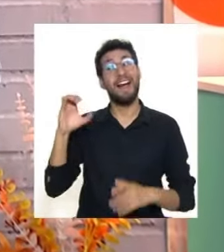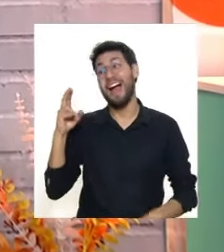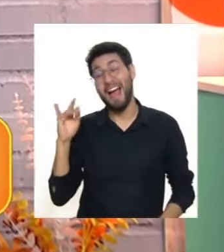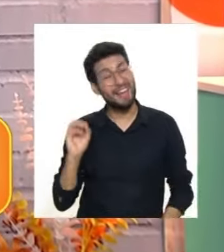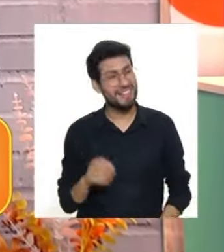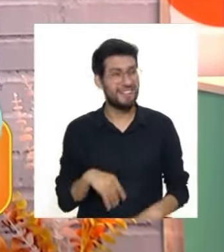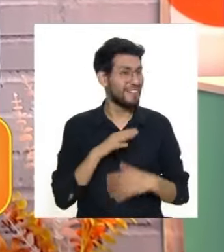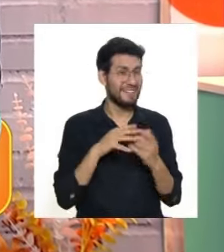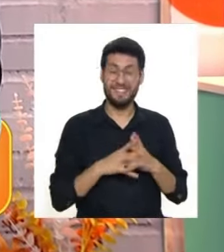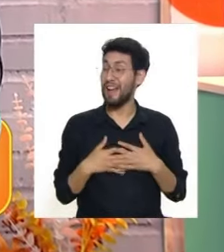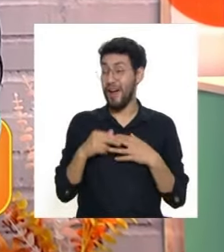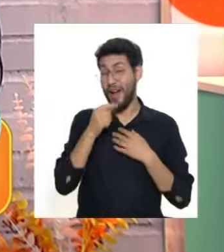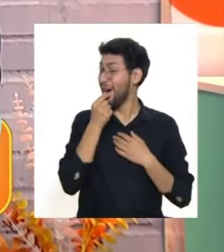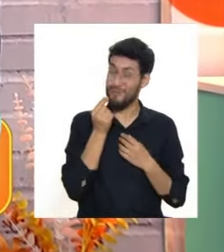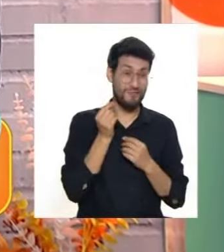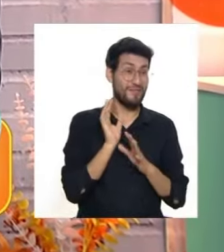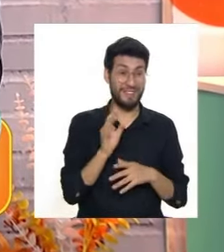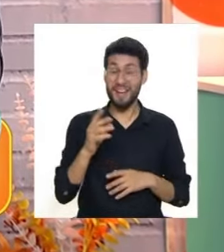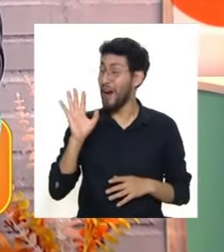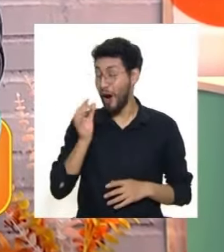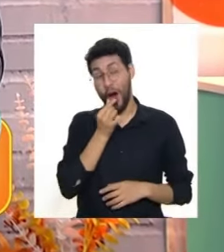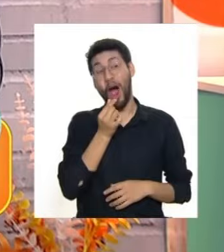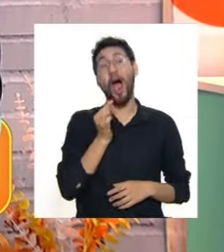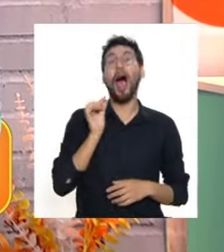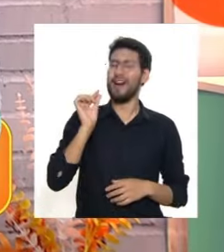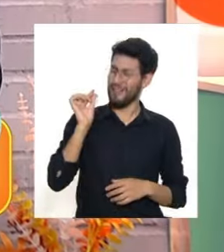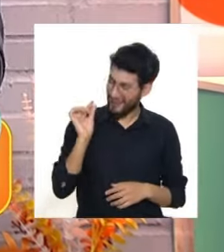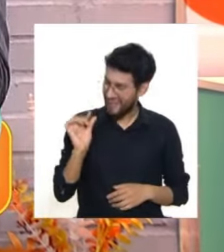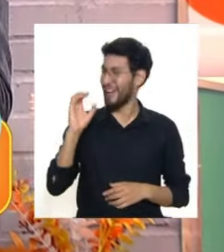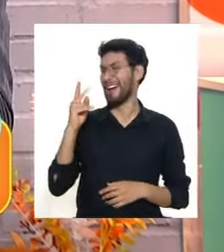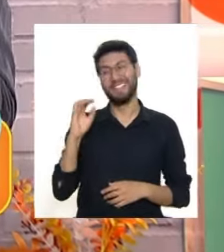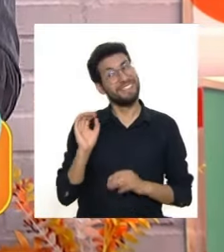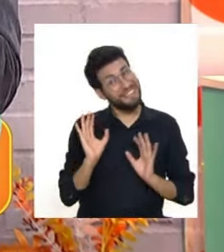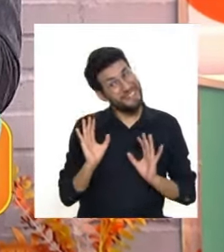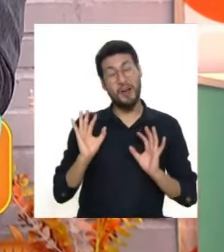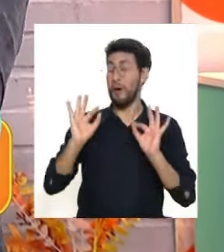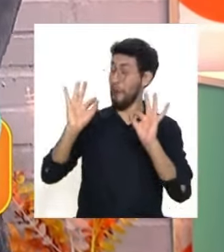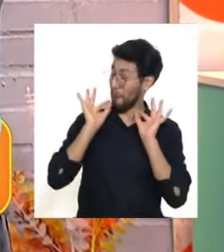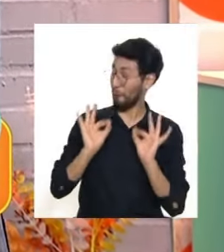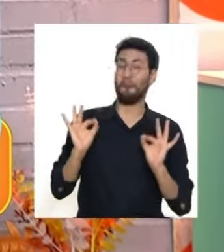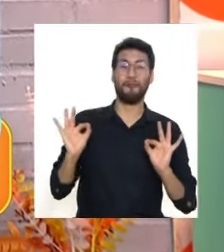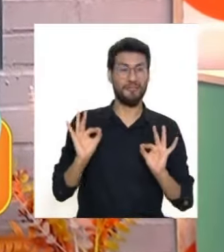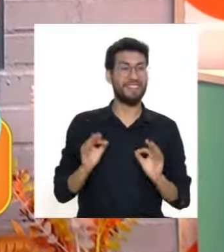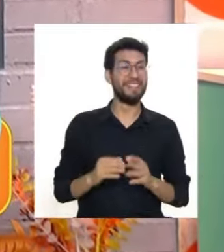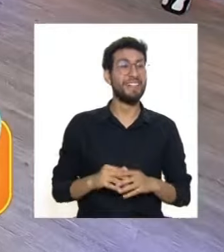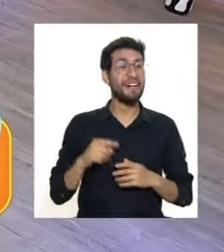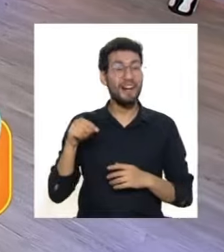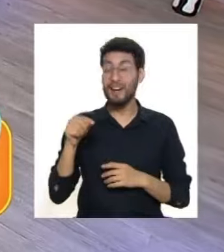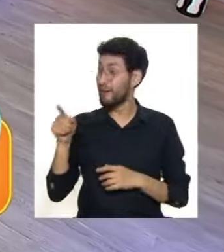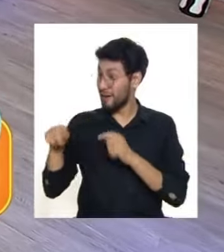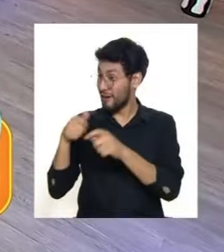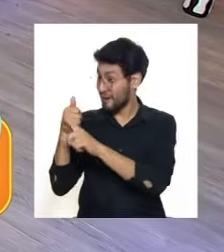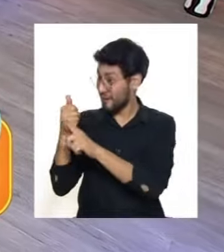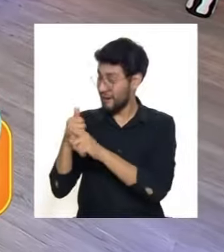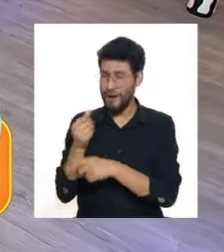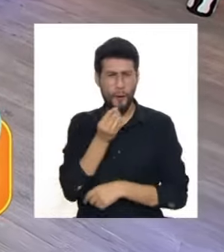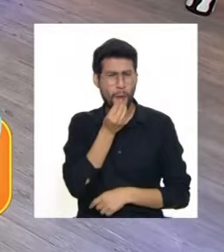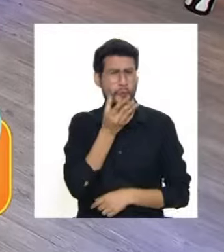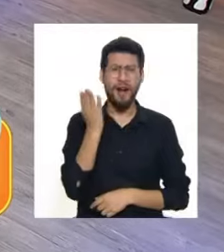Charito. Postres. La buena. Mira, escúchame. Uy, Charito. Escúchame, esto lo han preparado, eso